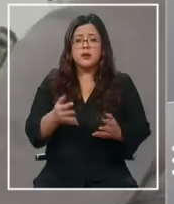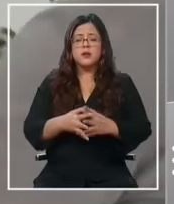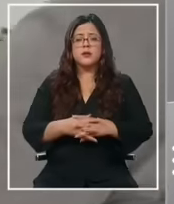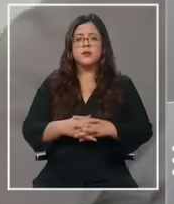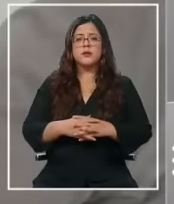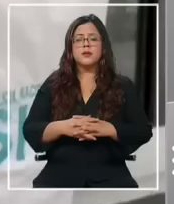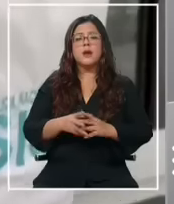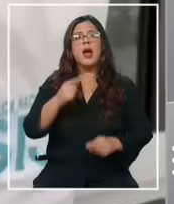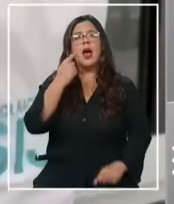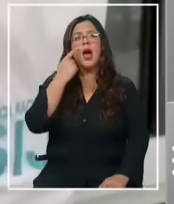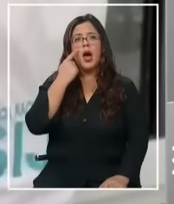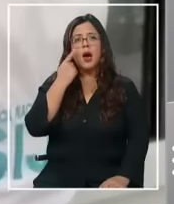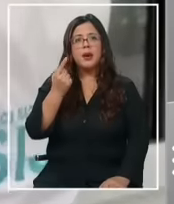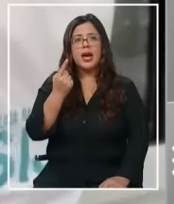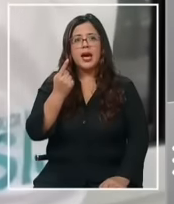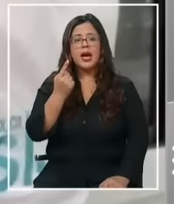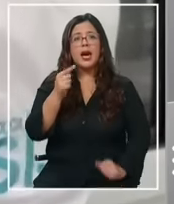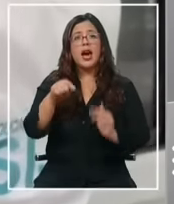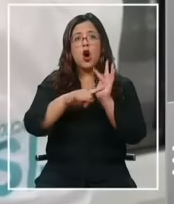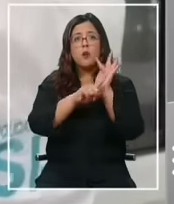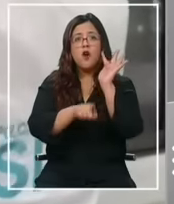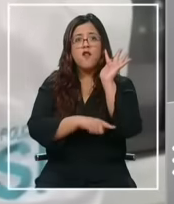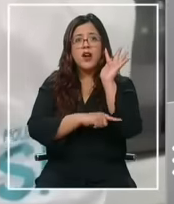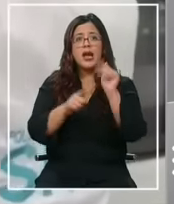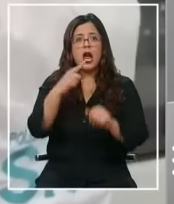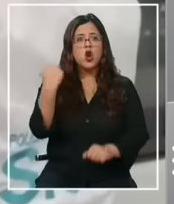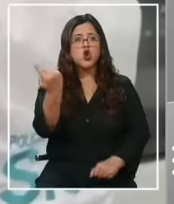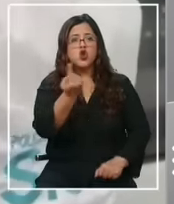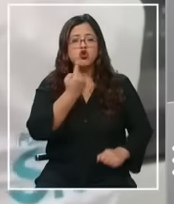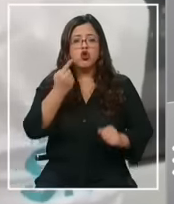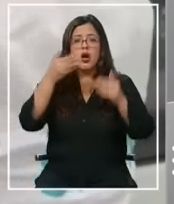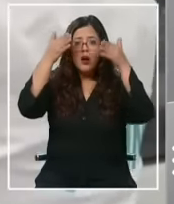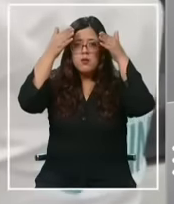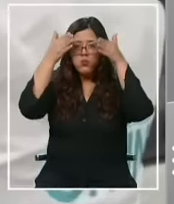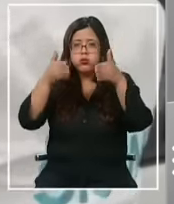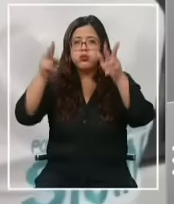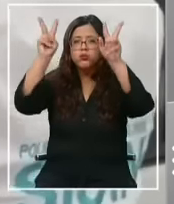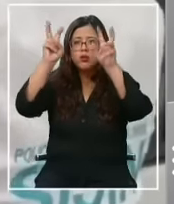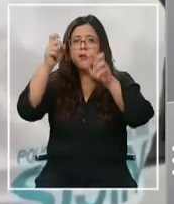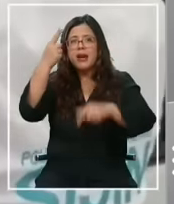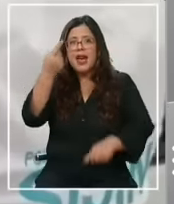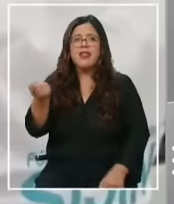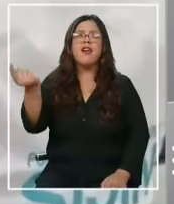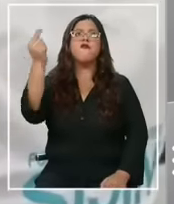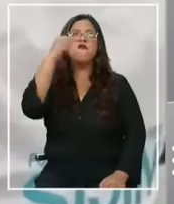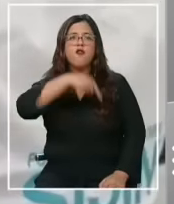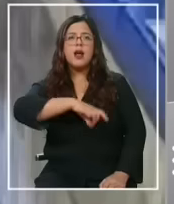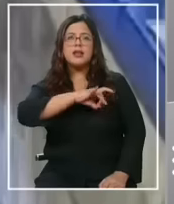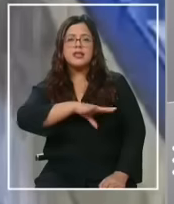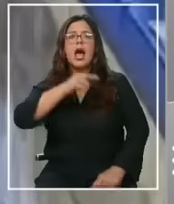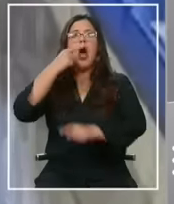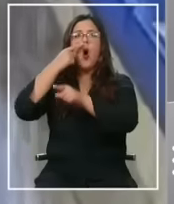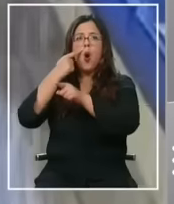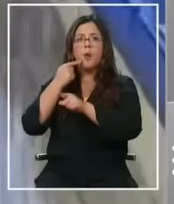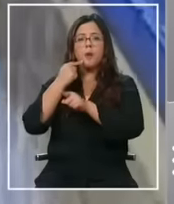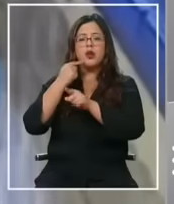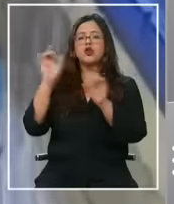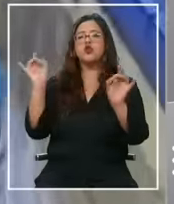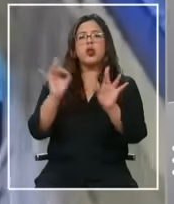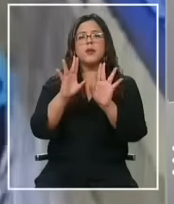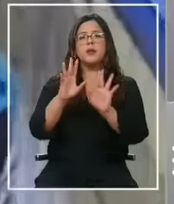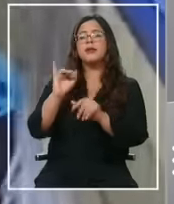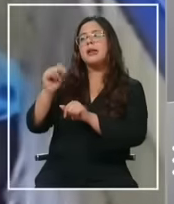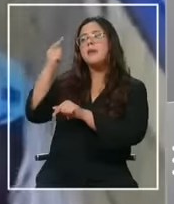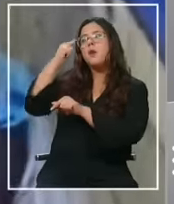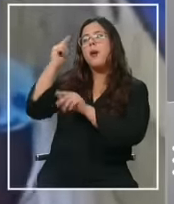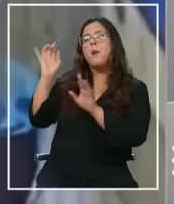Mire, nosotros como fiscalía estamos abocados a la extradición. Eso es lo que yo le puedo decir. Ya, claro,